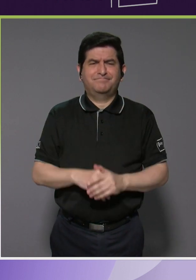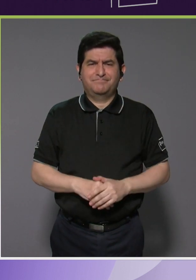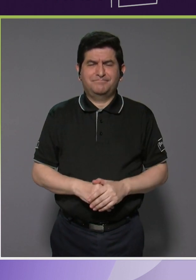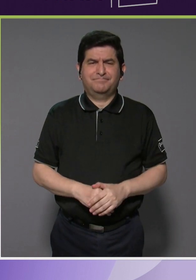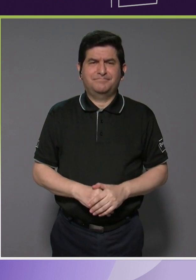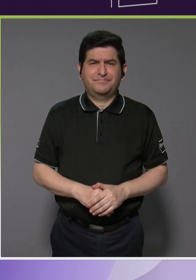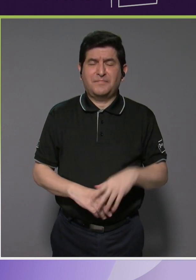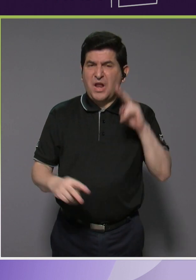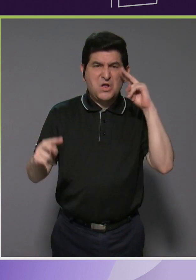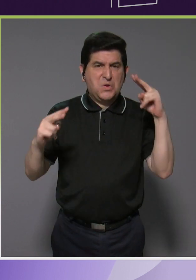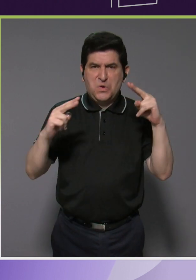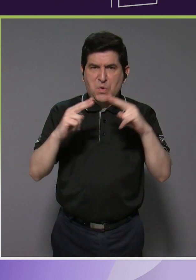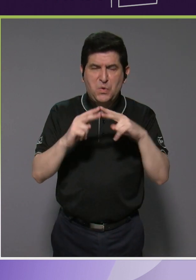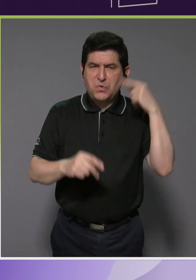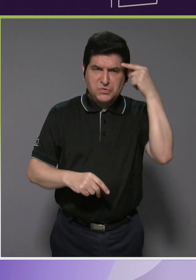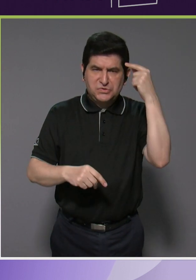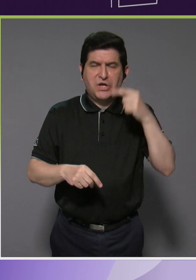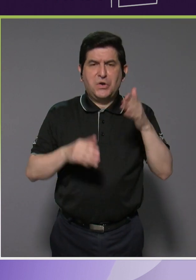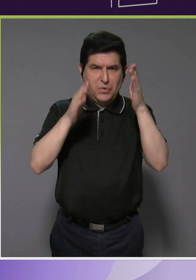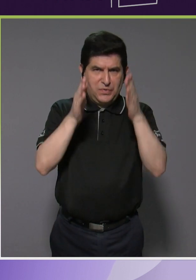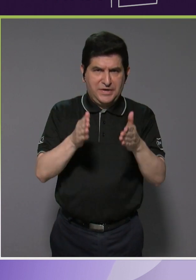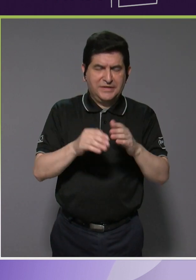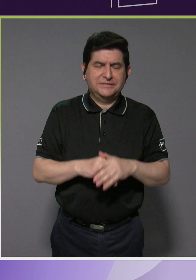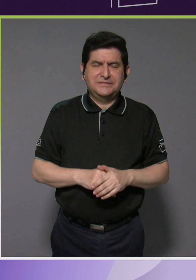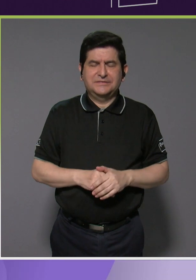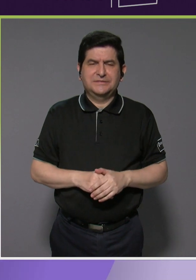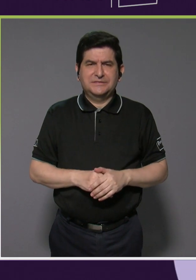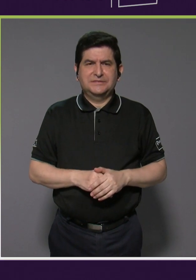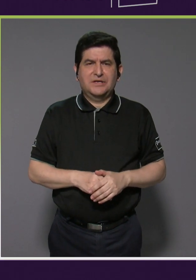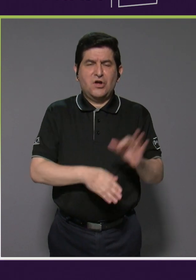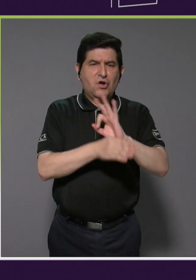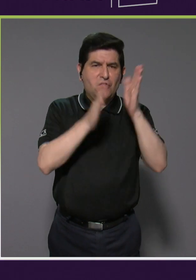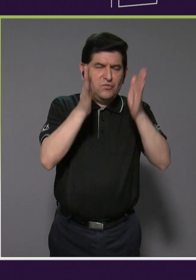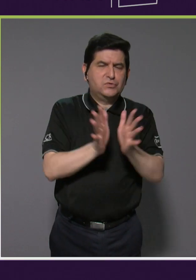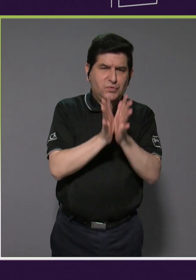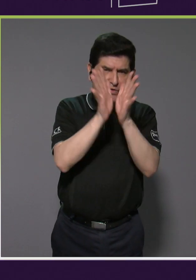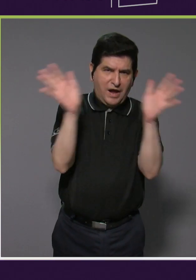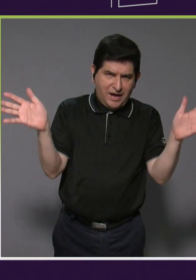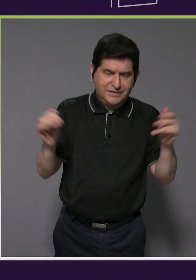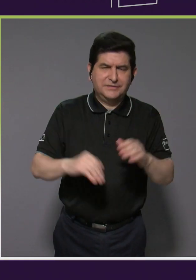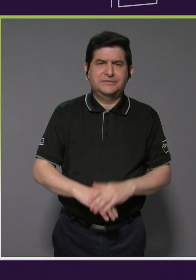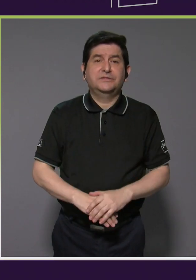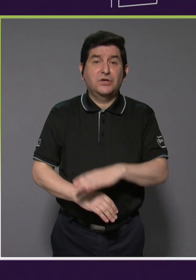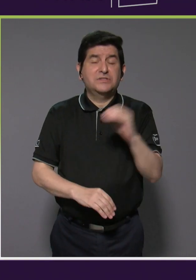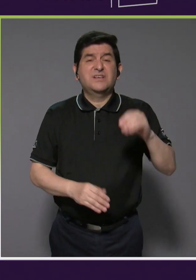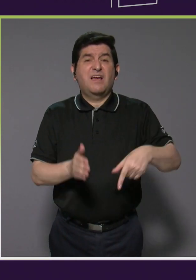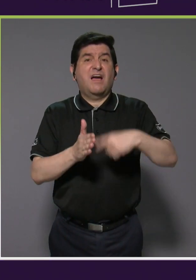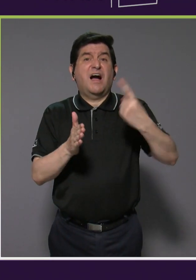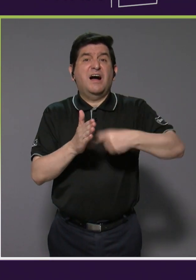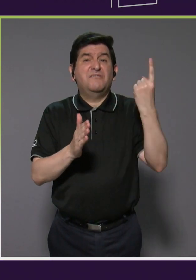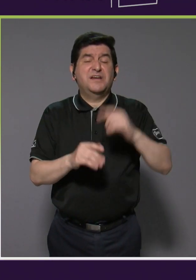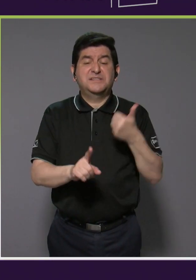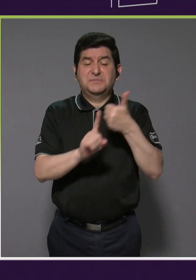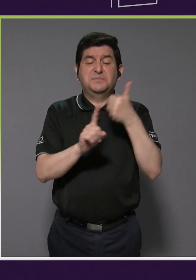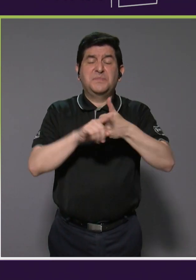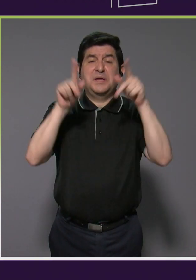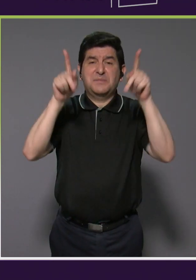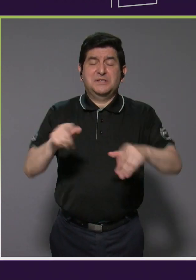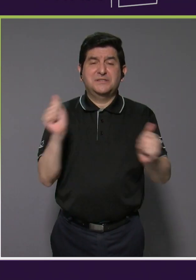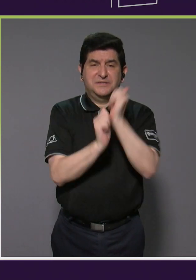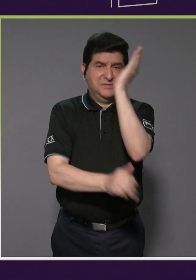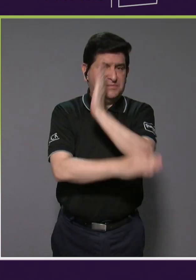Desconocido por los gobiernos, por el gobierno mismo, por funcionarios públicos y muchas veces hasta por las mismas personas